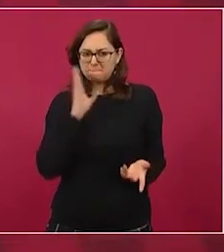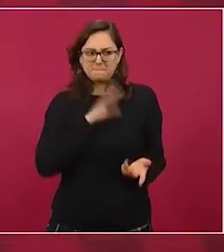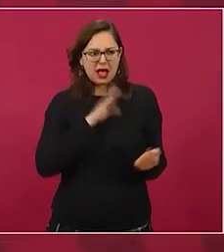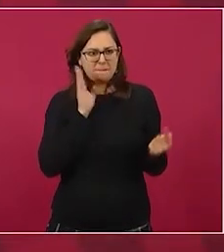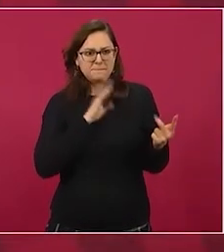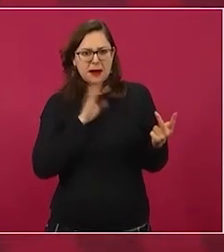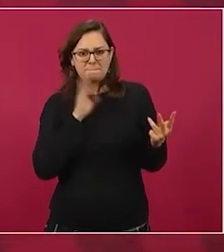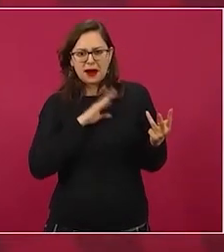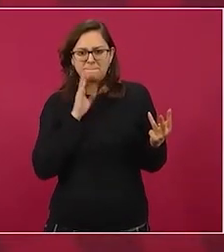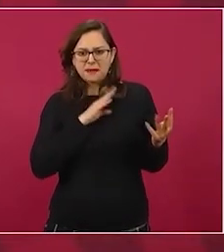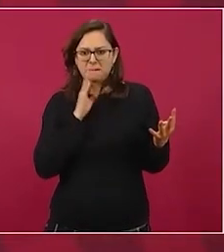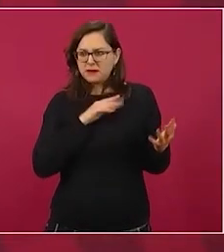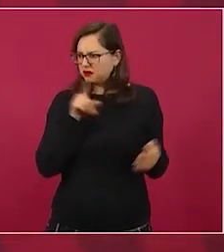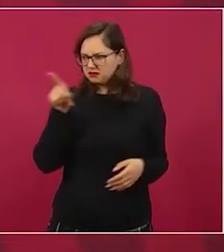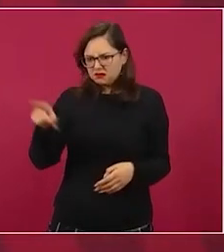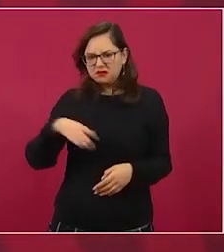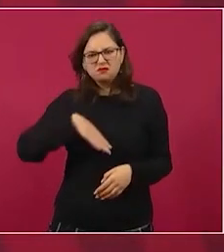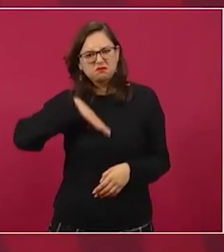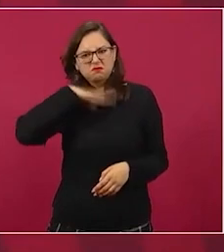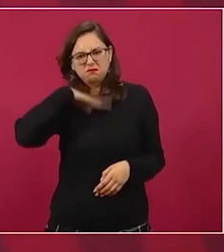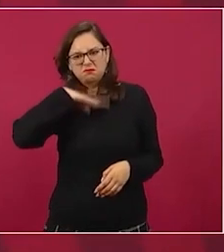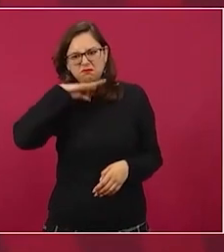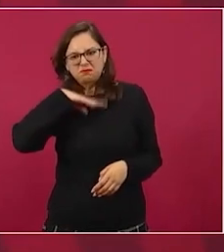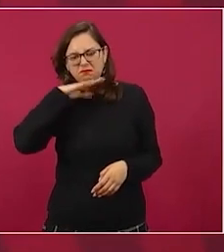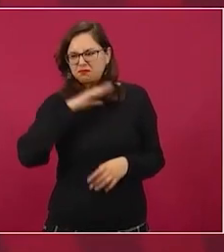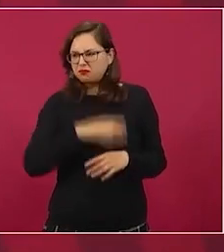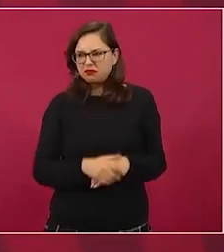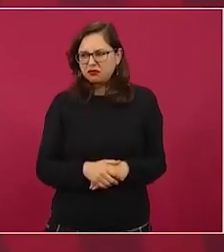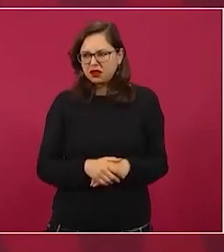Nunca te dijo nadie